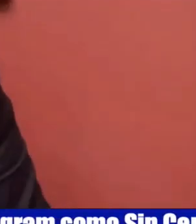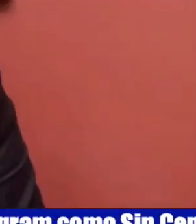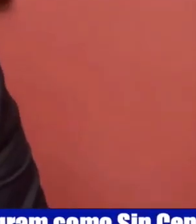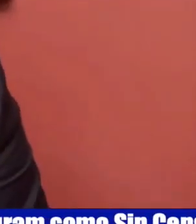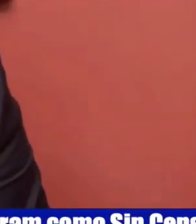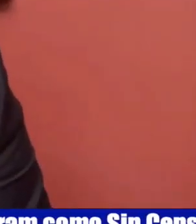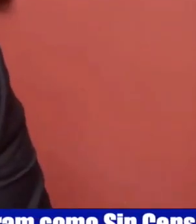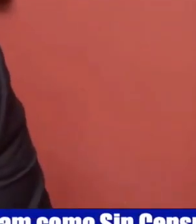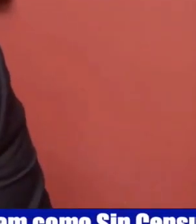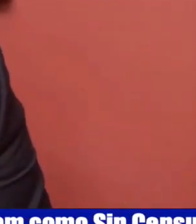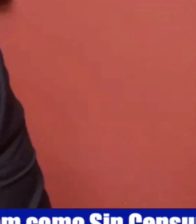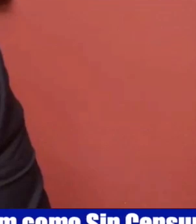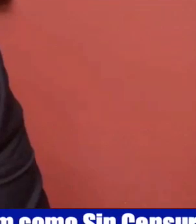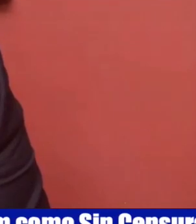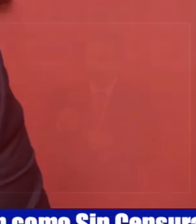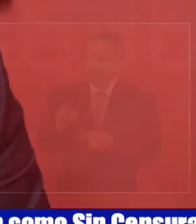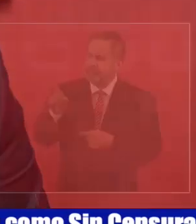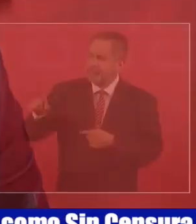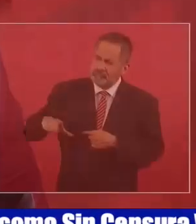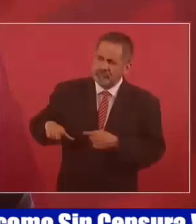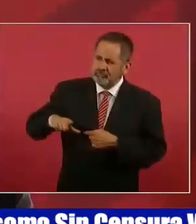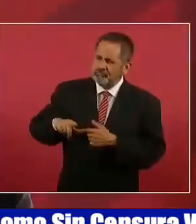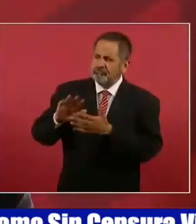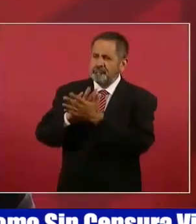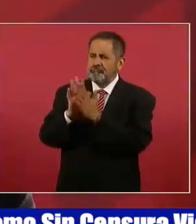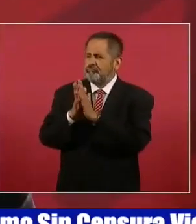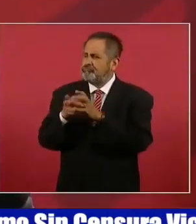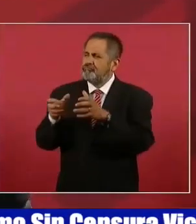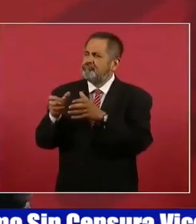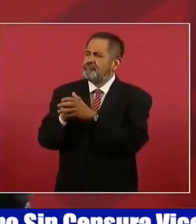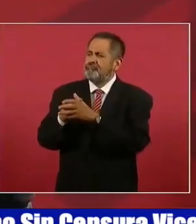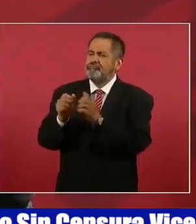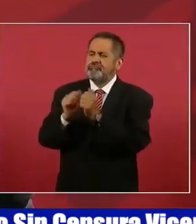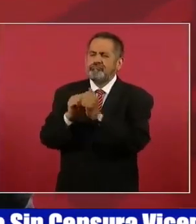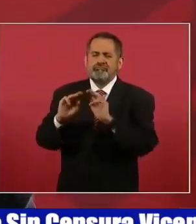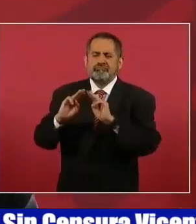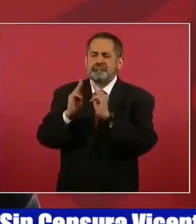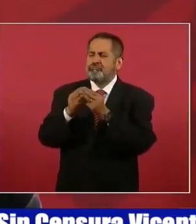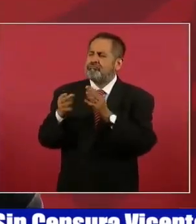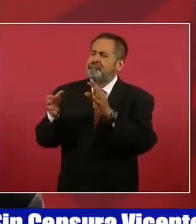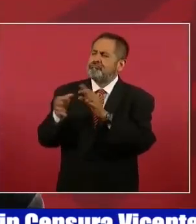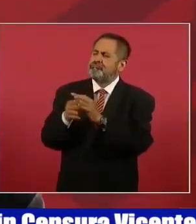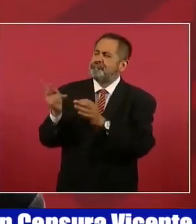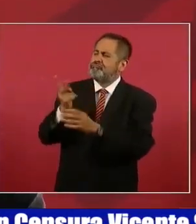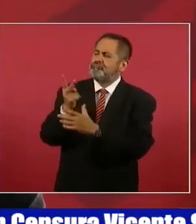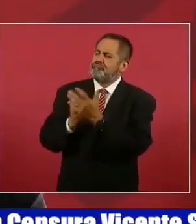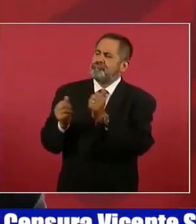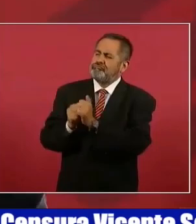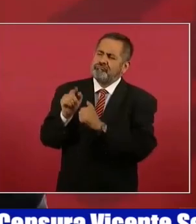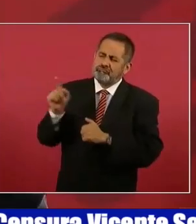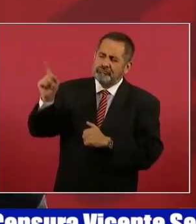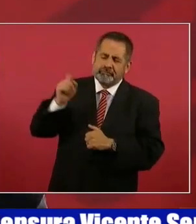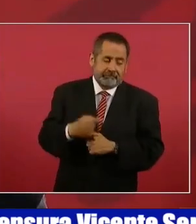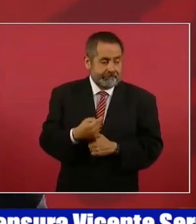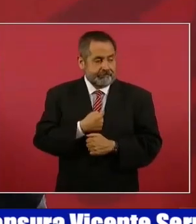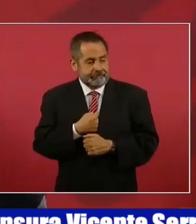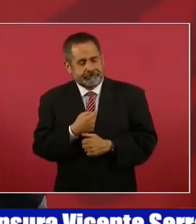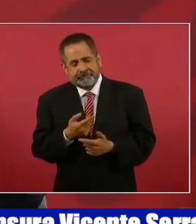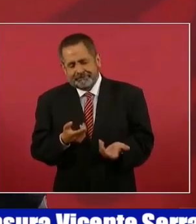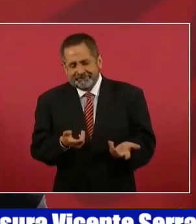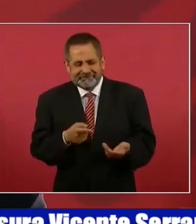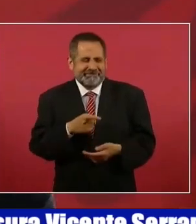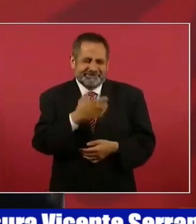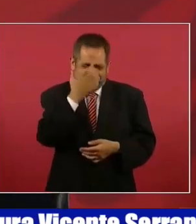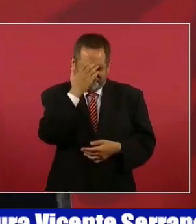mañanera, diciendo que él no establece relaciones de complicidad con nadie, que por eso puede enfrentar a la mafia